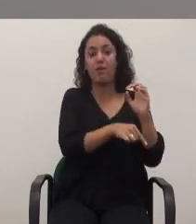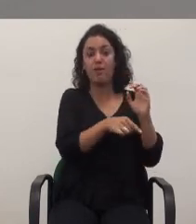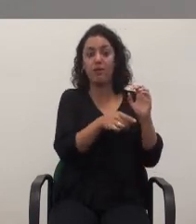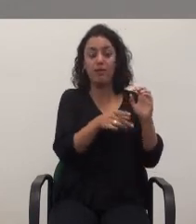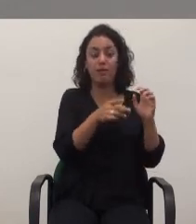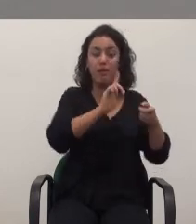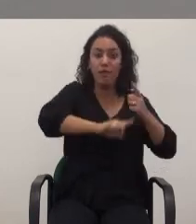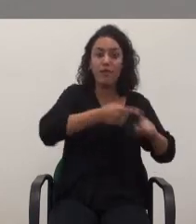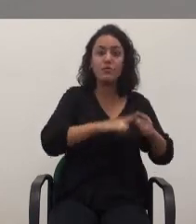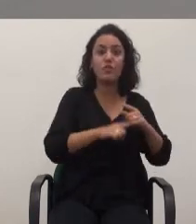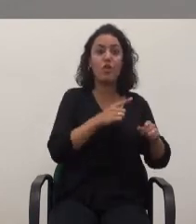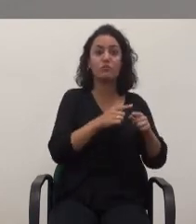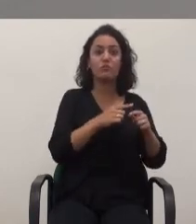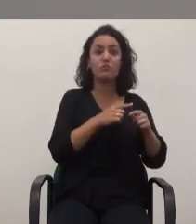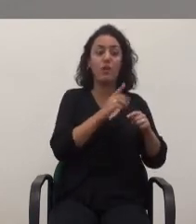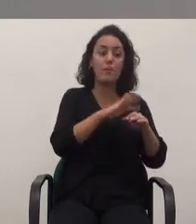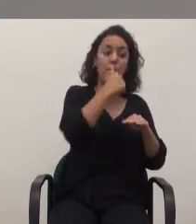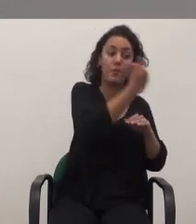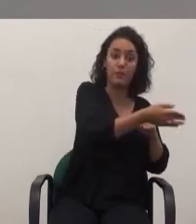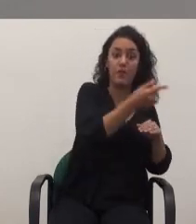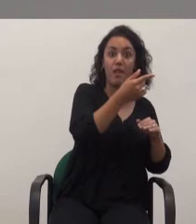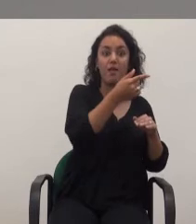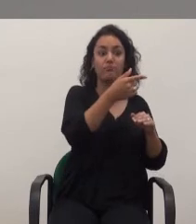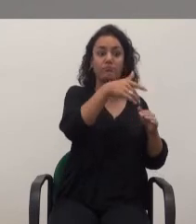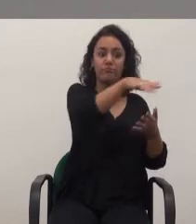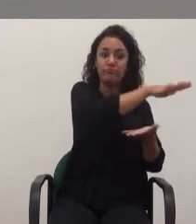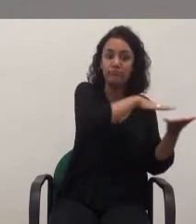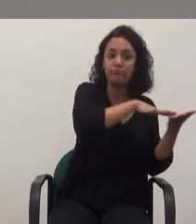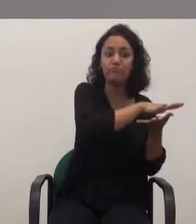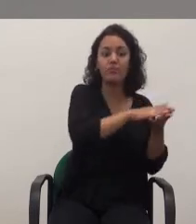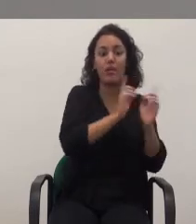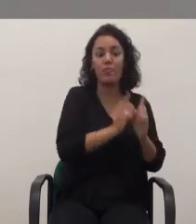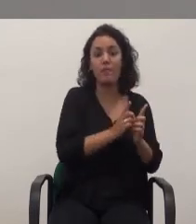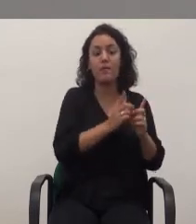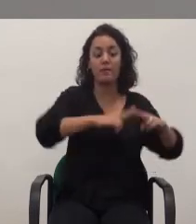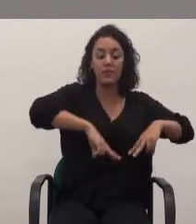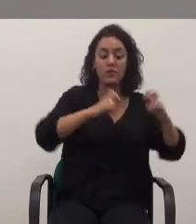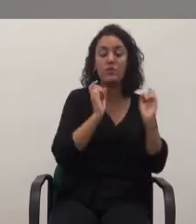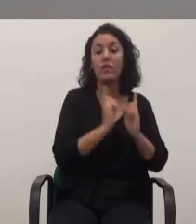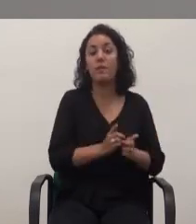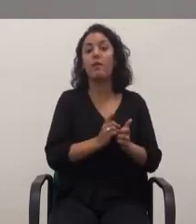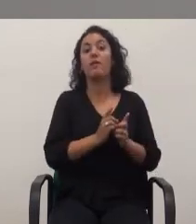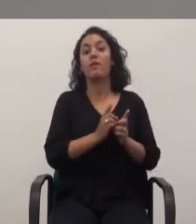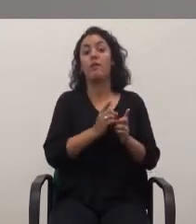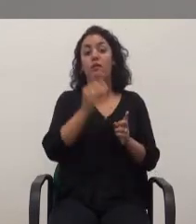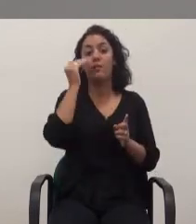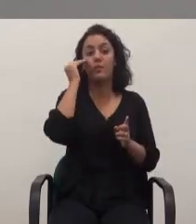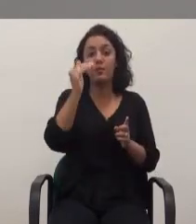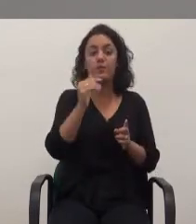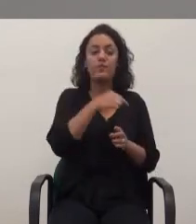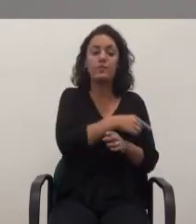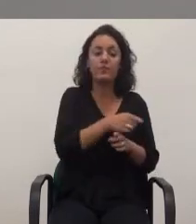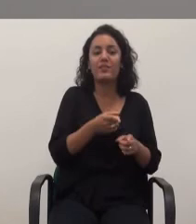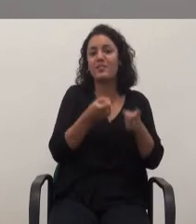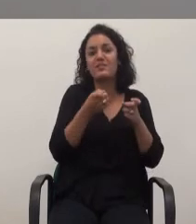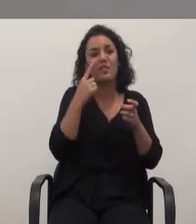y la extensión, también en cada uno de estos ejes convendría proponer algunas cosas. Menciono simplemente